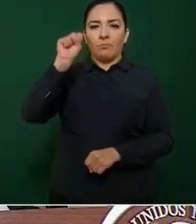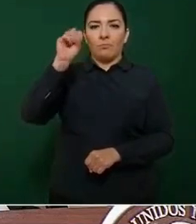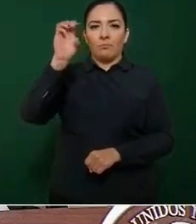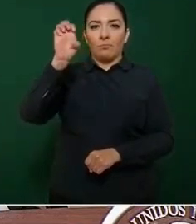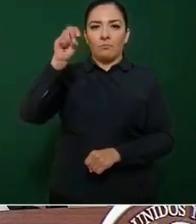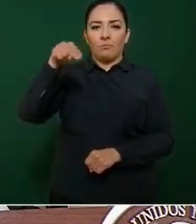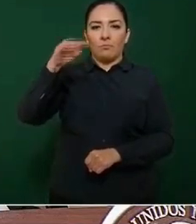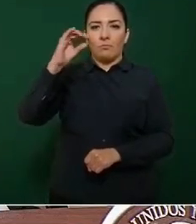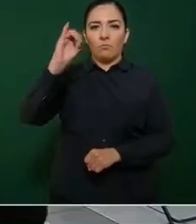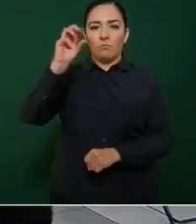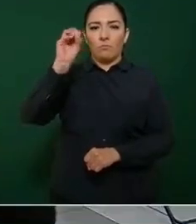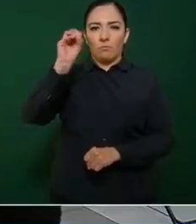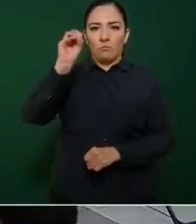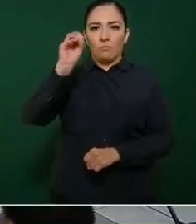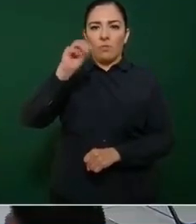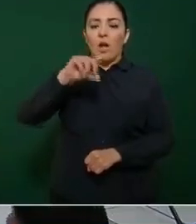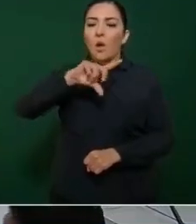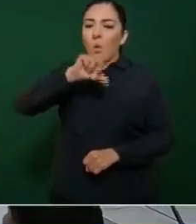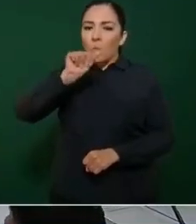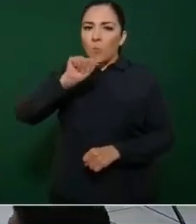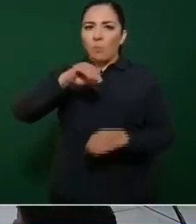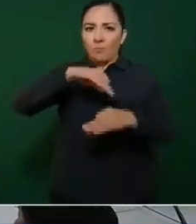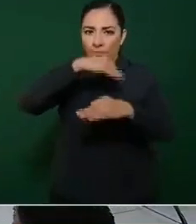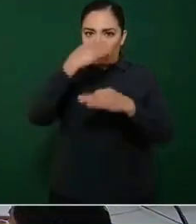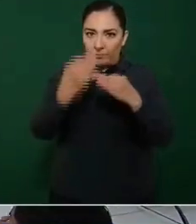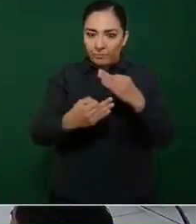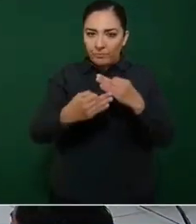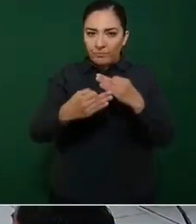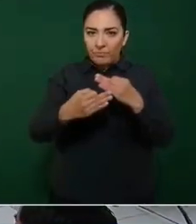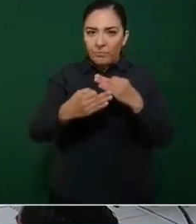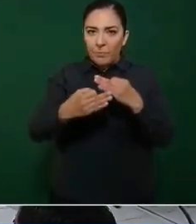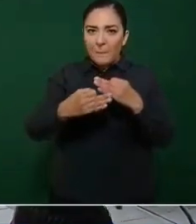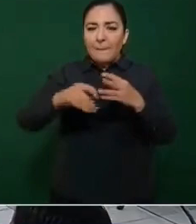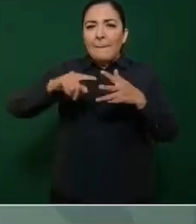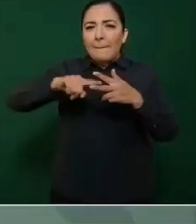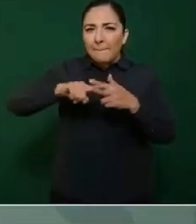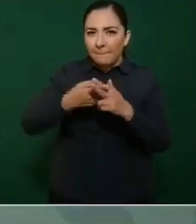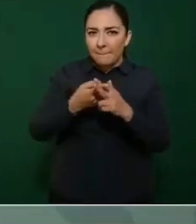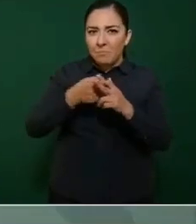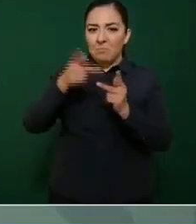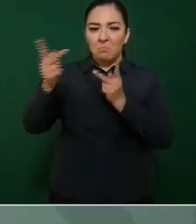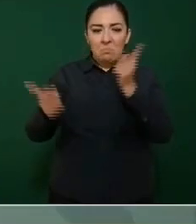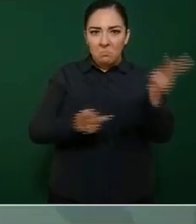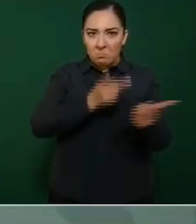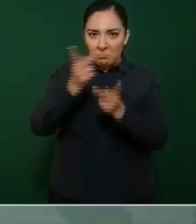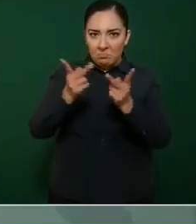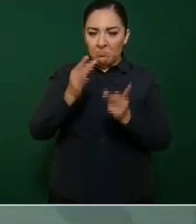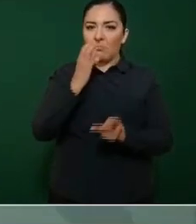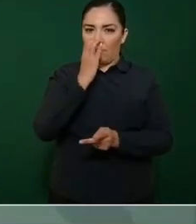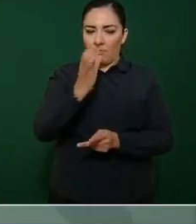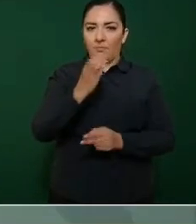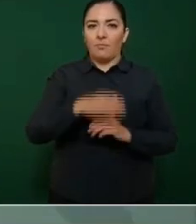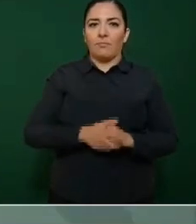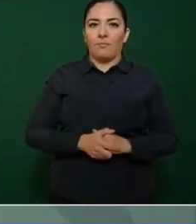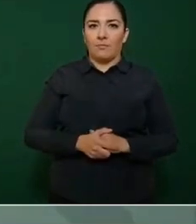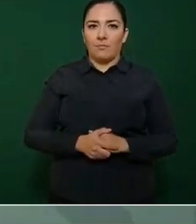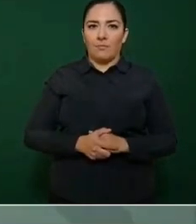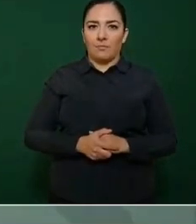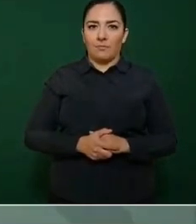terminando el que abrimos para preguntas y respuestas